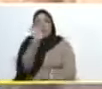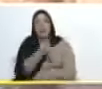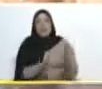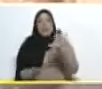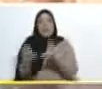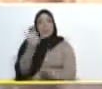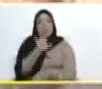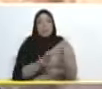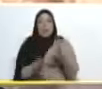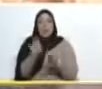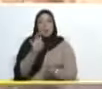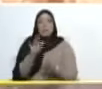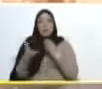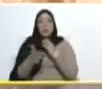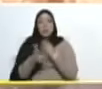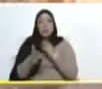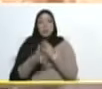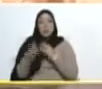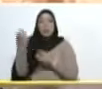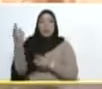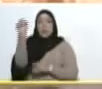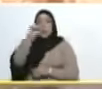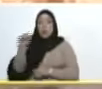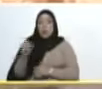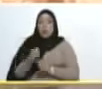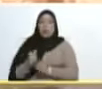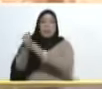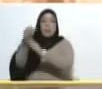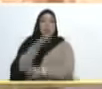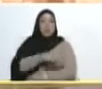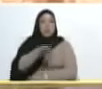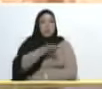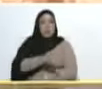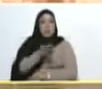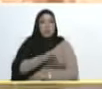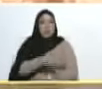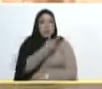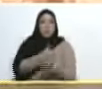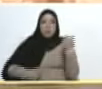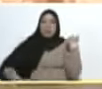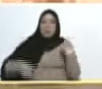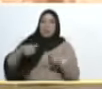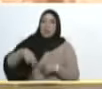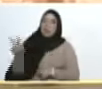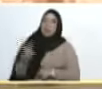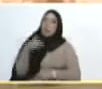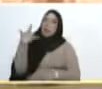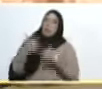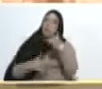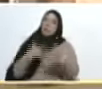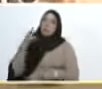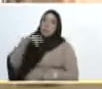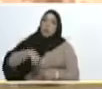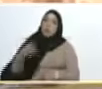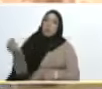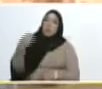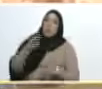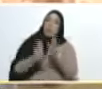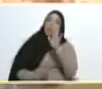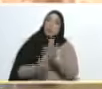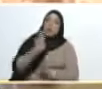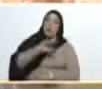ciencia, líderes sindicales, líderes sociales, presentes, Estado Mayor